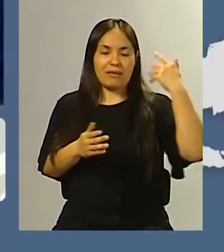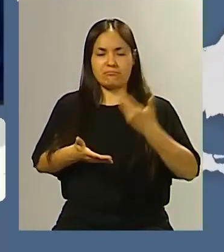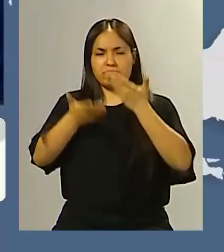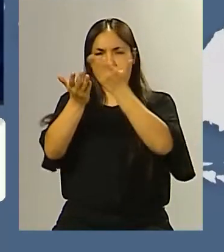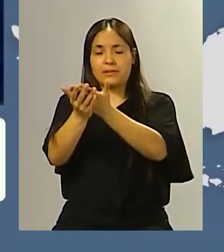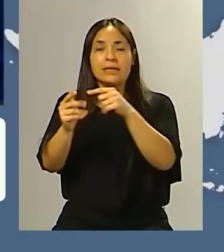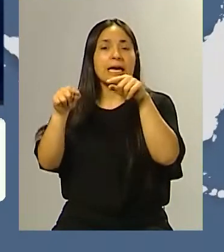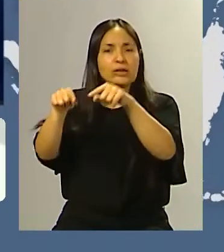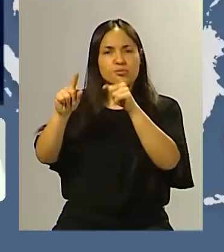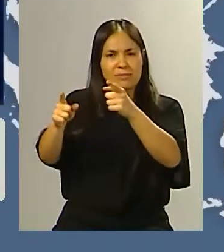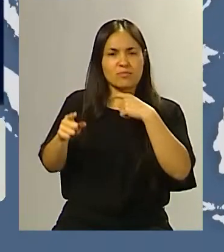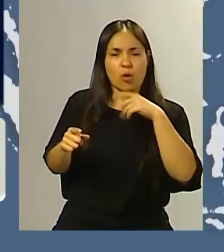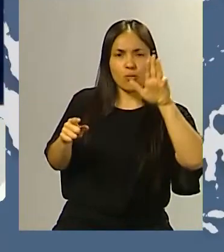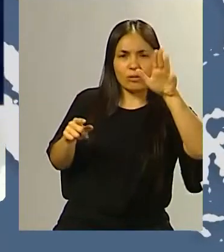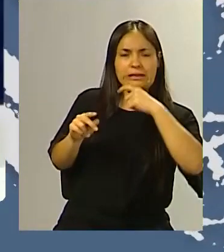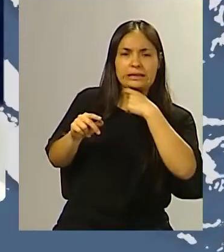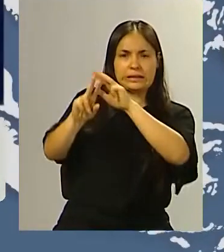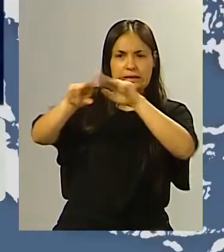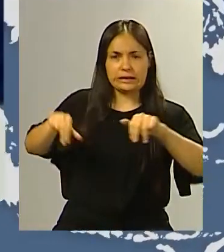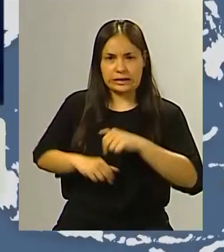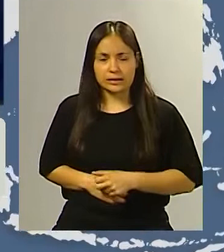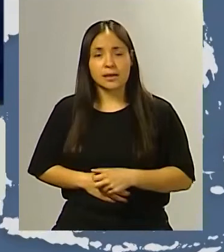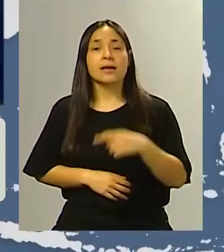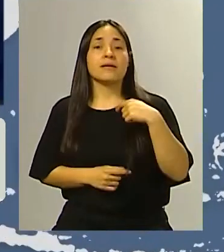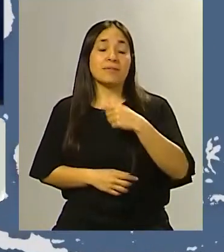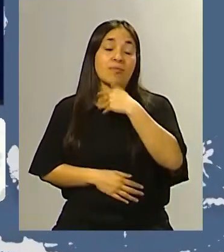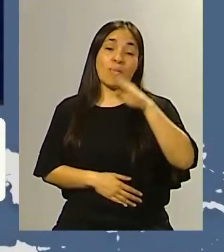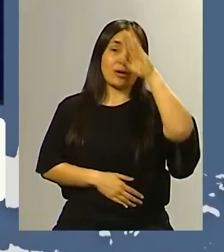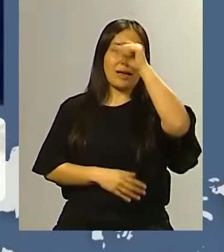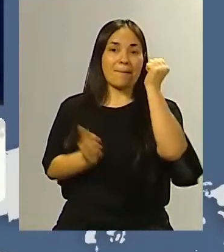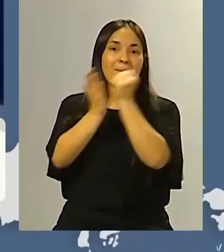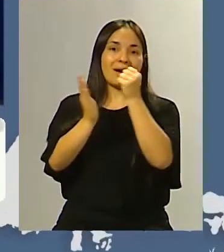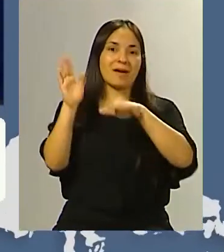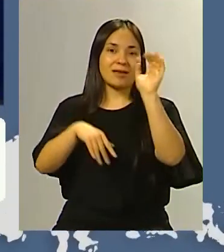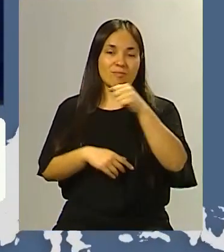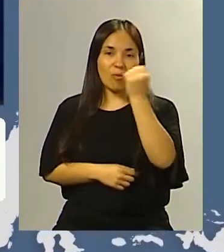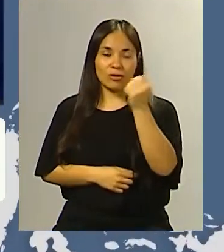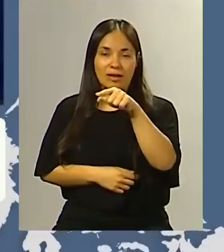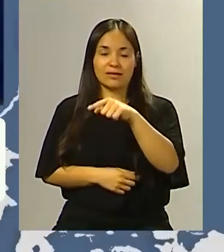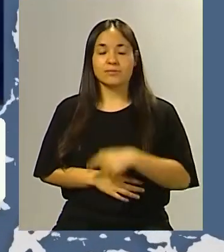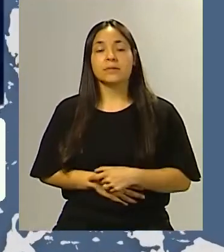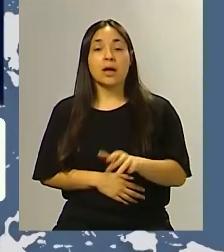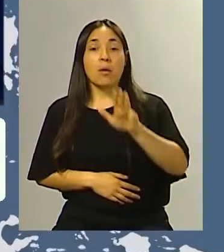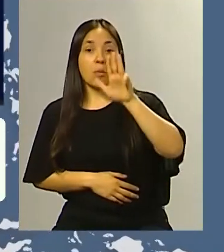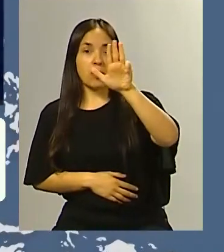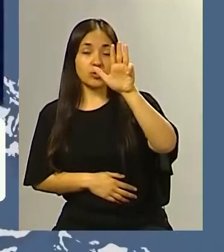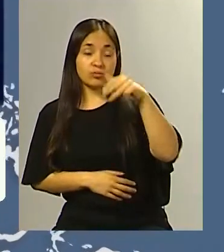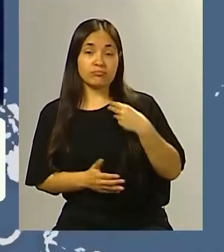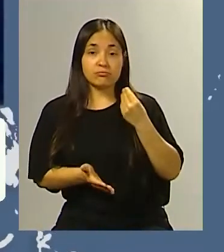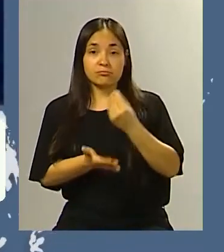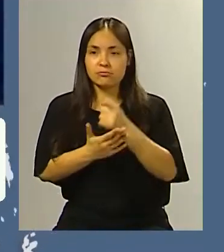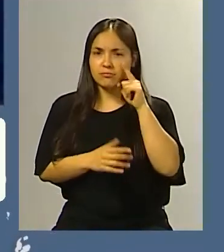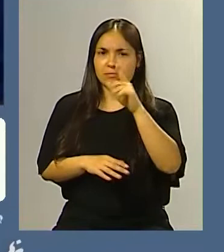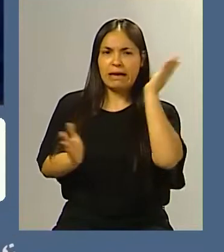de transparencia ha sido una de las marcas fundamentales del gobierno Bolsonaro y yo creo que atacar este tema va a tener un